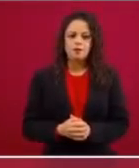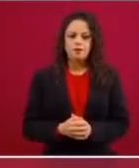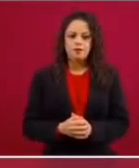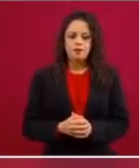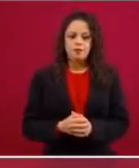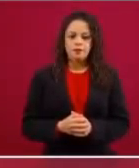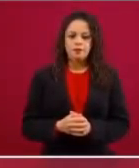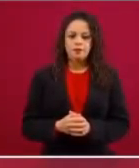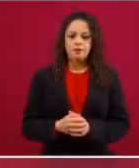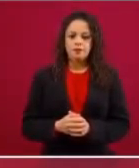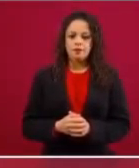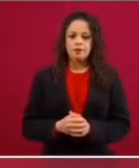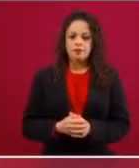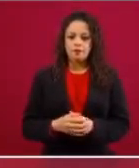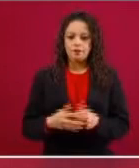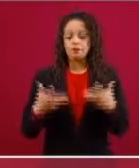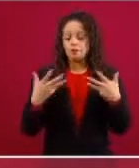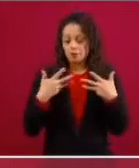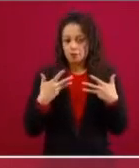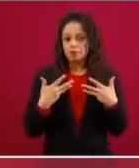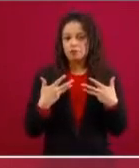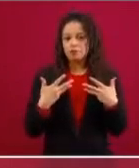tenemos personal